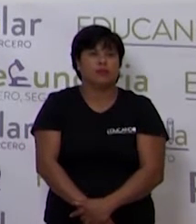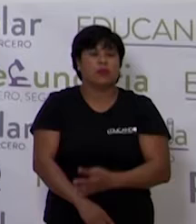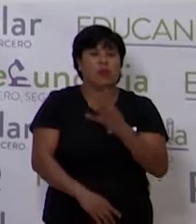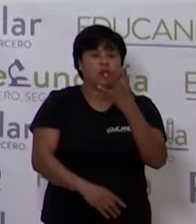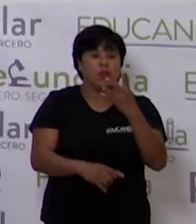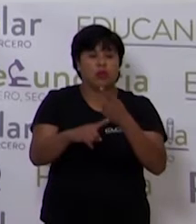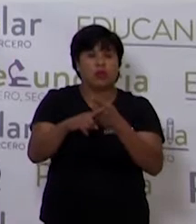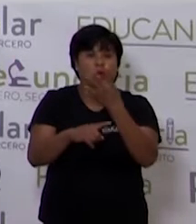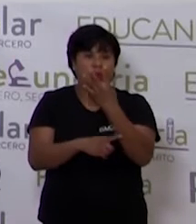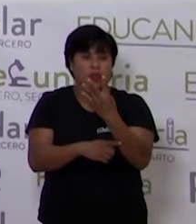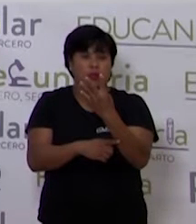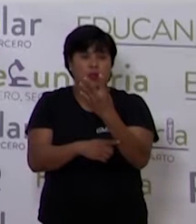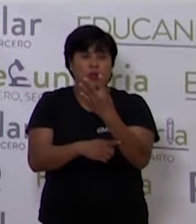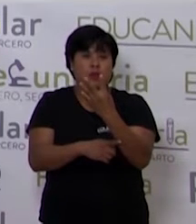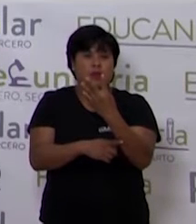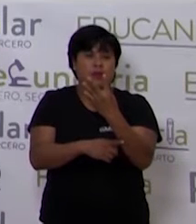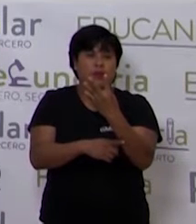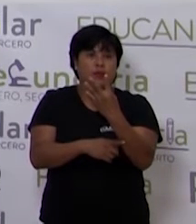4 por 4,